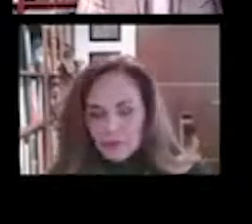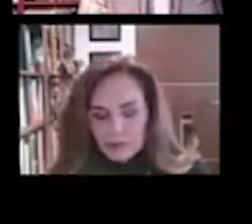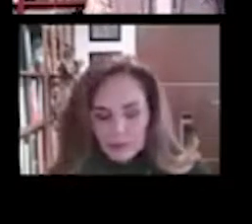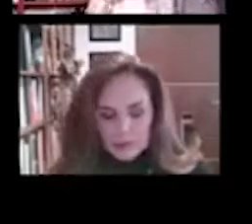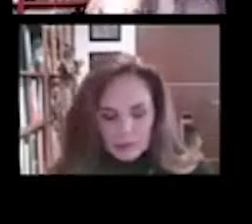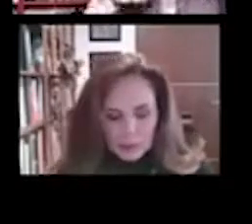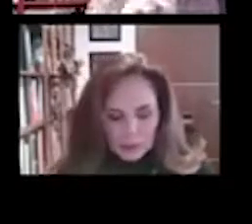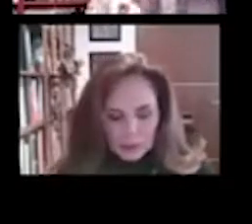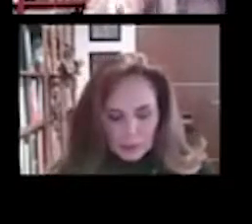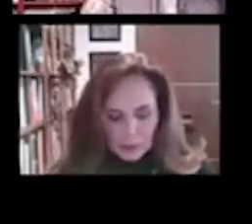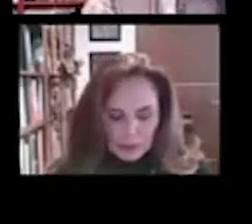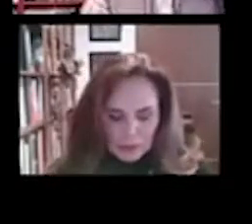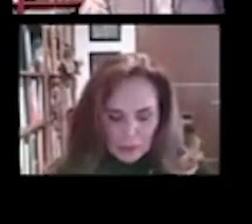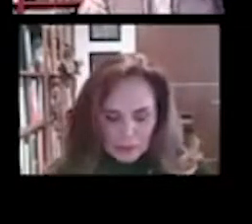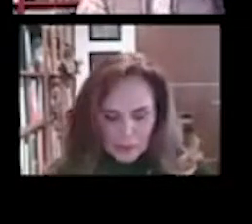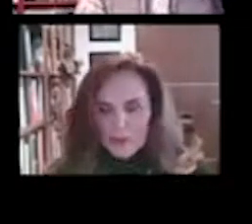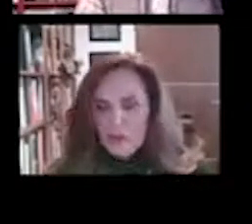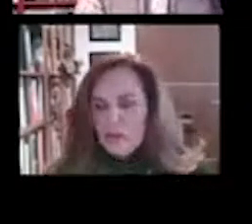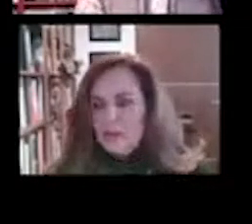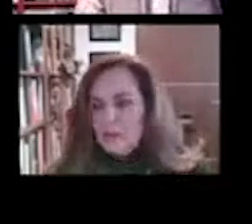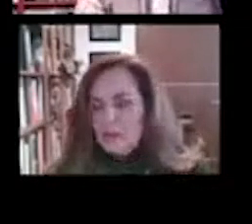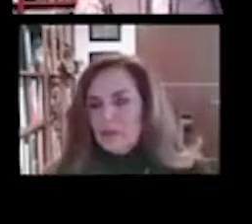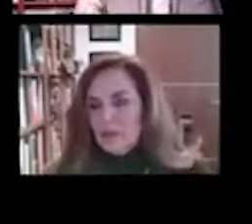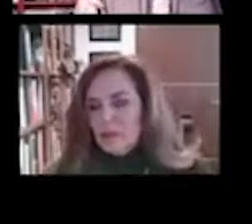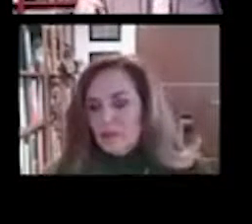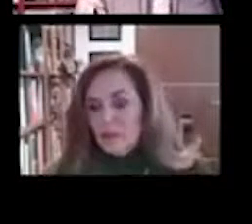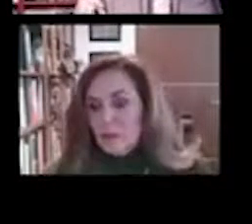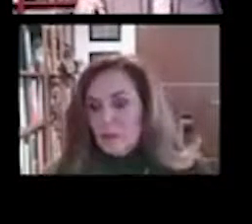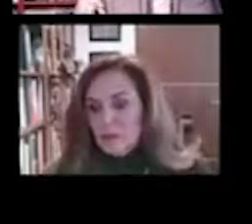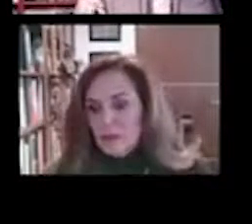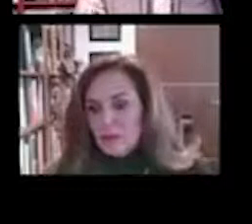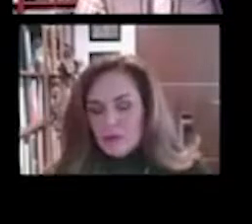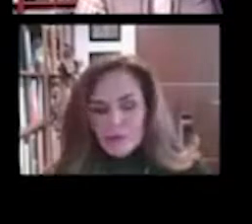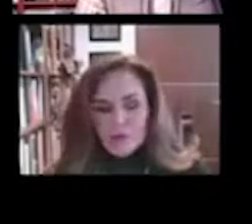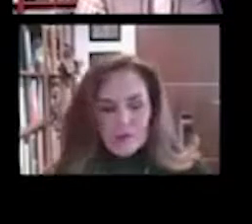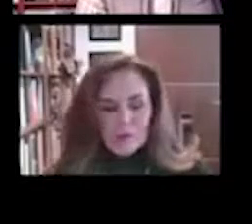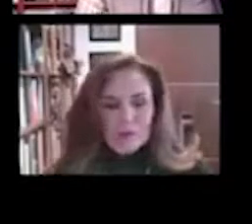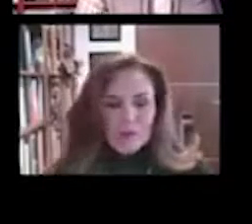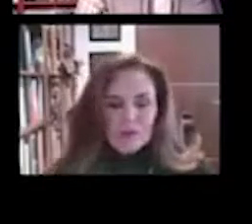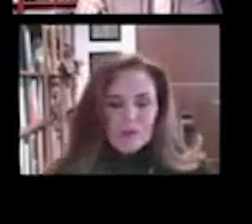la apropiación del comercio de la sal que tenía Chichén Itzá, para